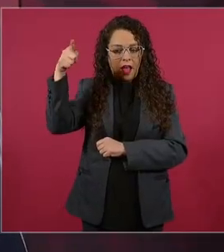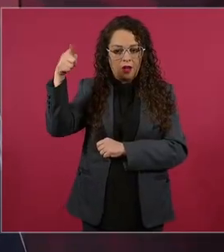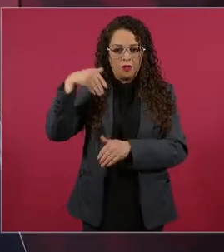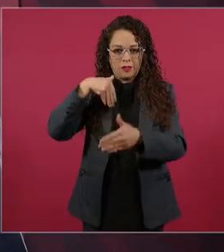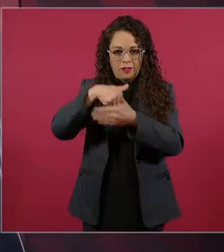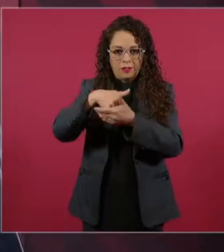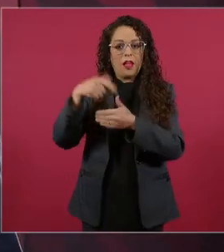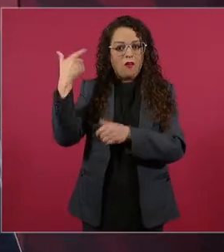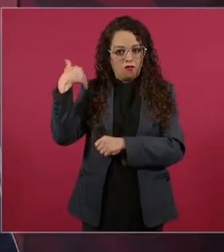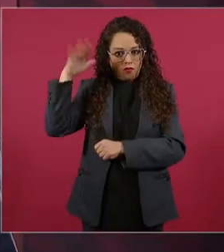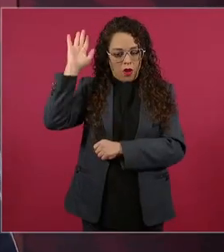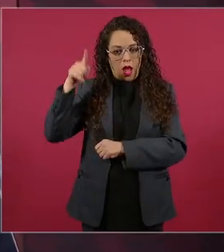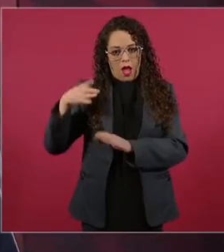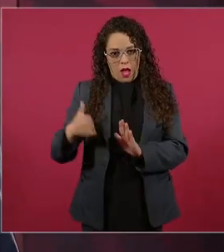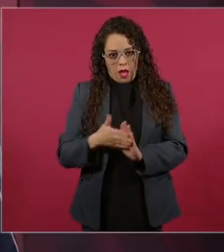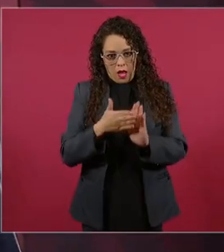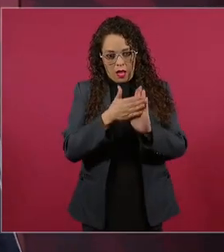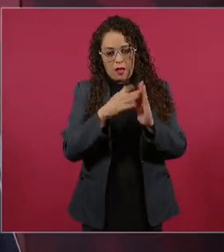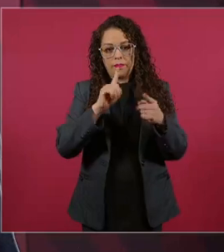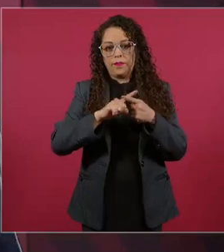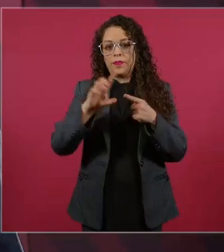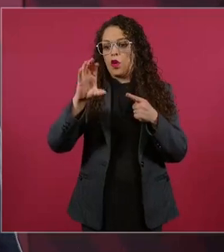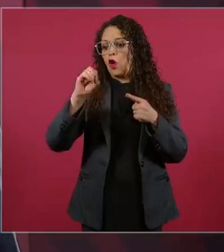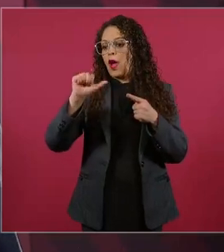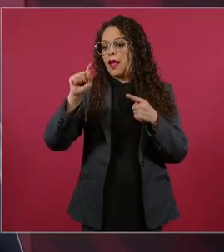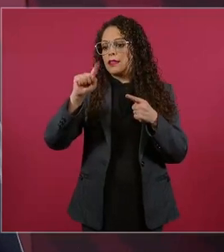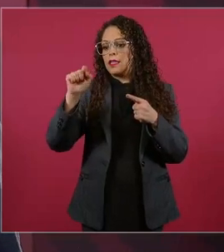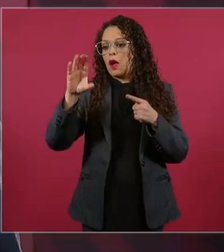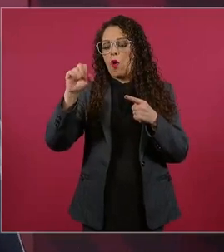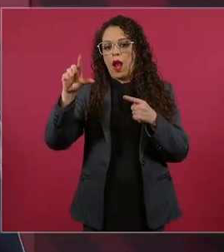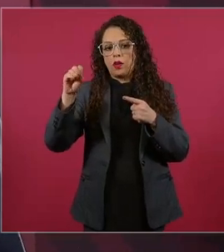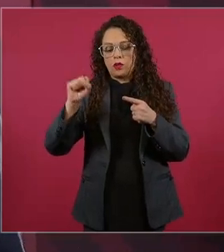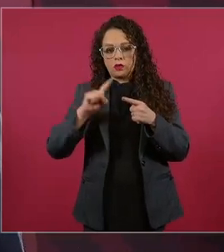de Coatzacoalcos, el tren